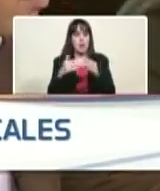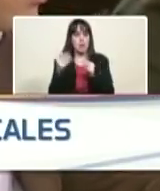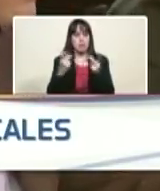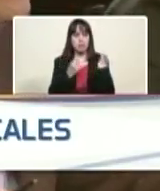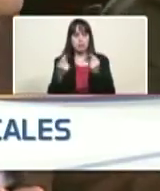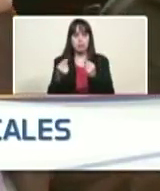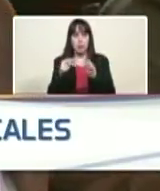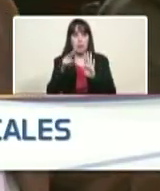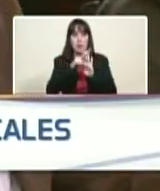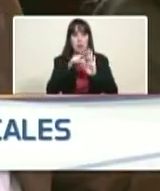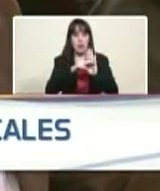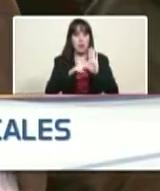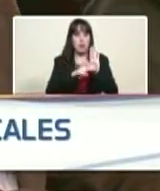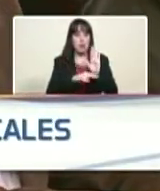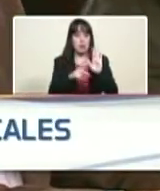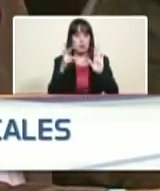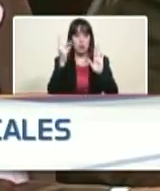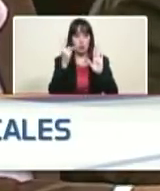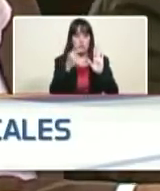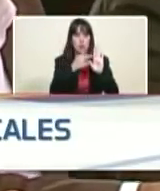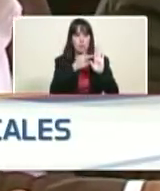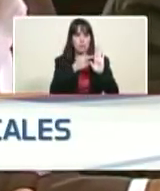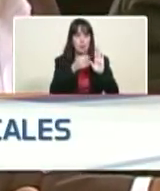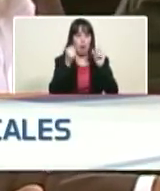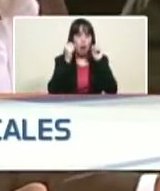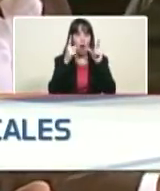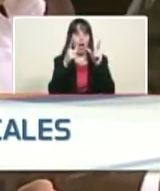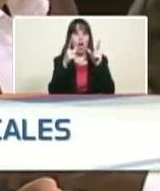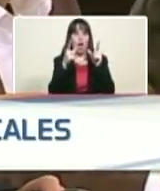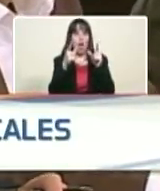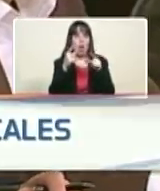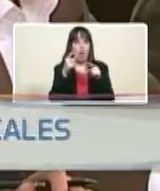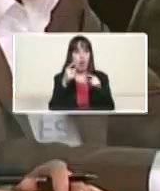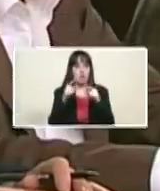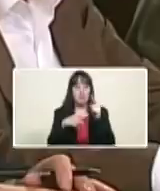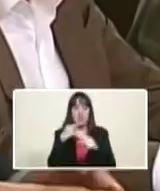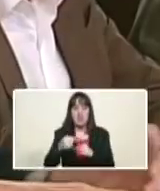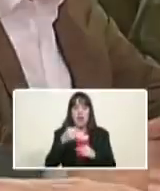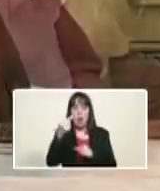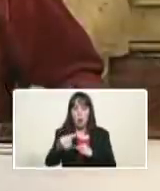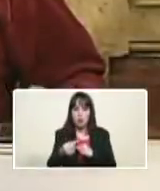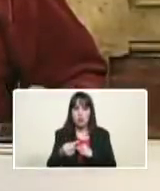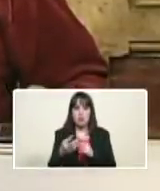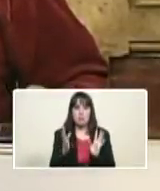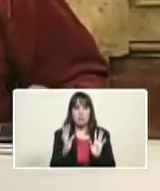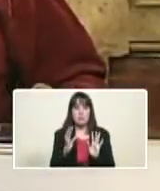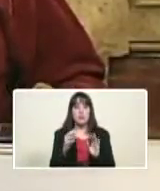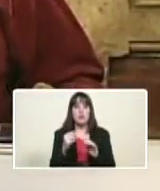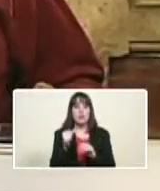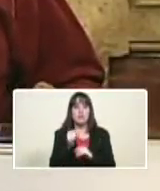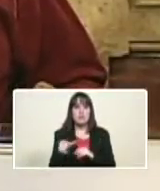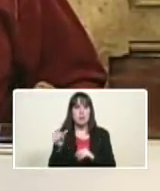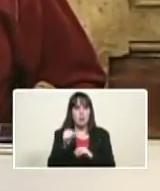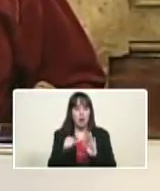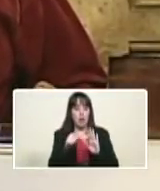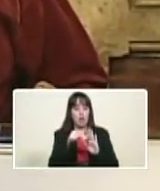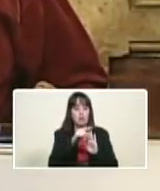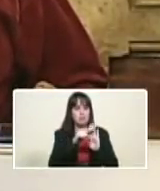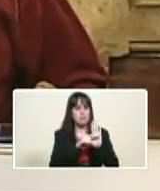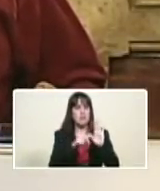ahí habrá sorpresa positiva en el transcurso de las semanas que están por venir. Tercera línea, defensa del